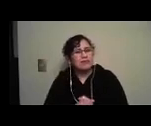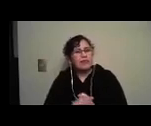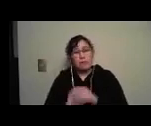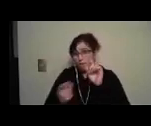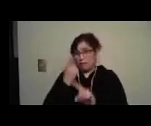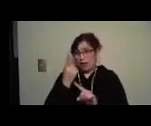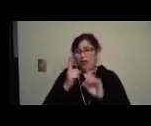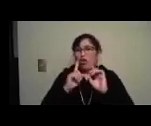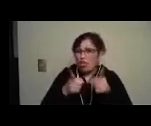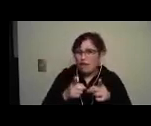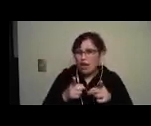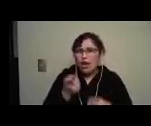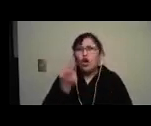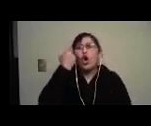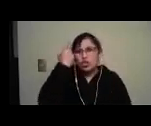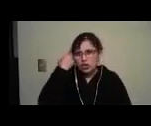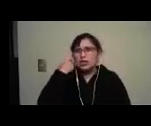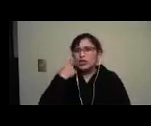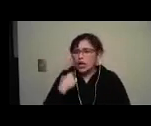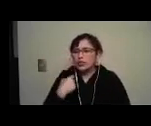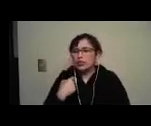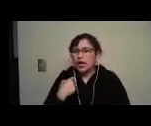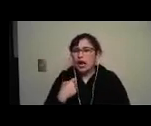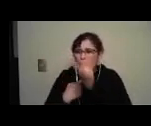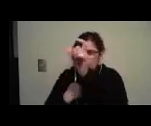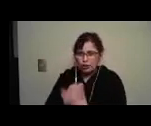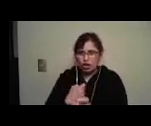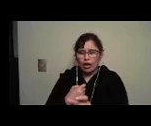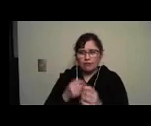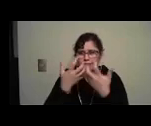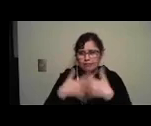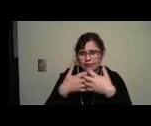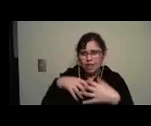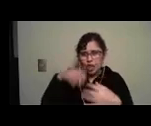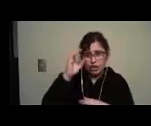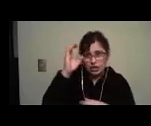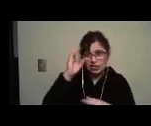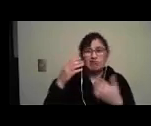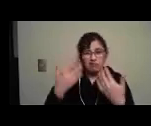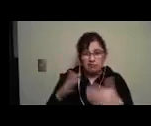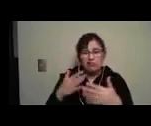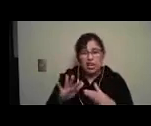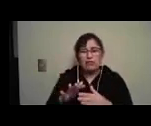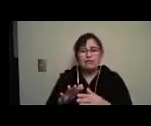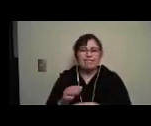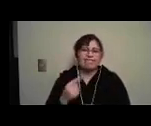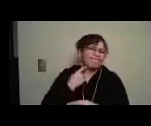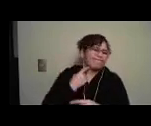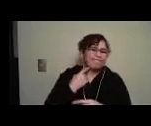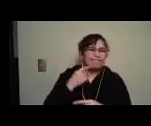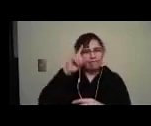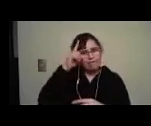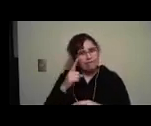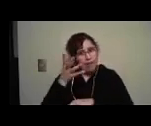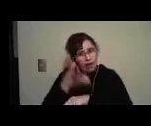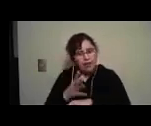primero hay que generar conciencia de que esta capacidad de las personas ya está afectada en las familias, ya para que en el fondo la familia